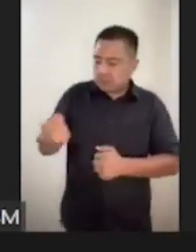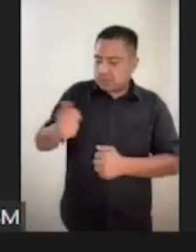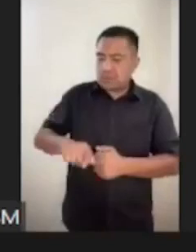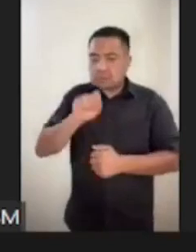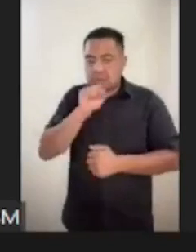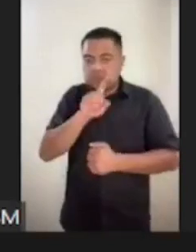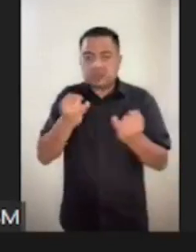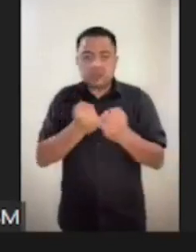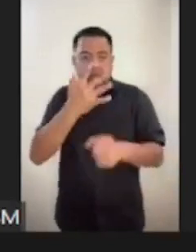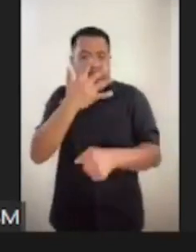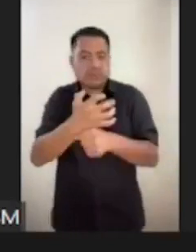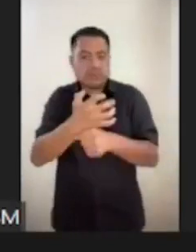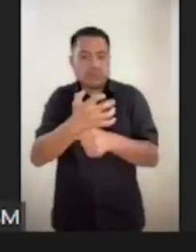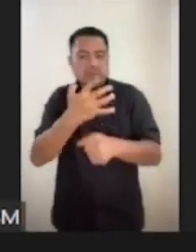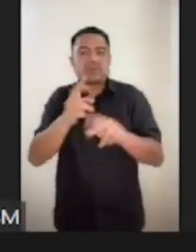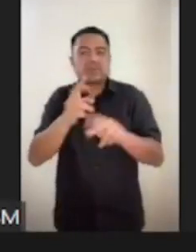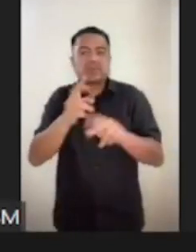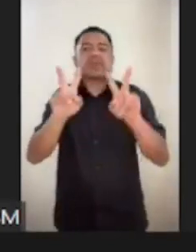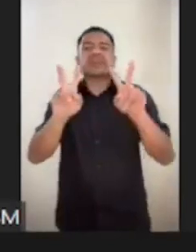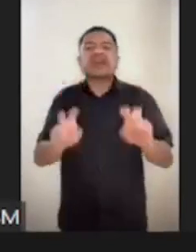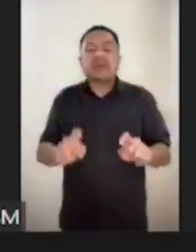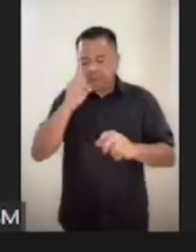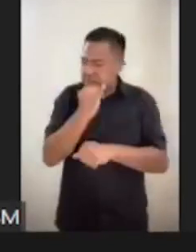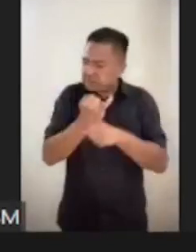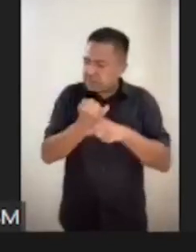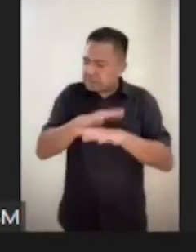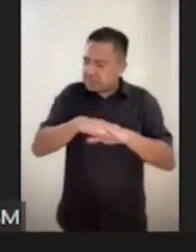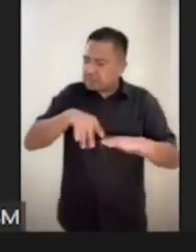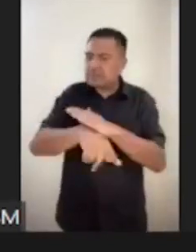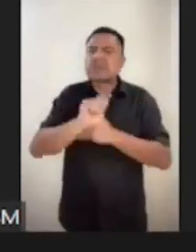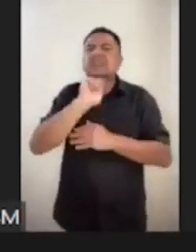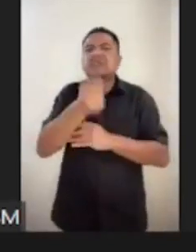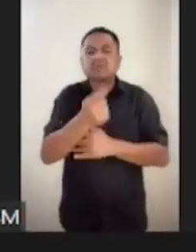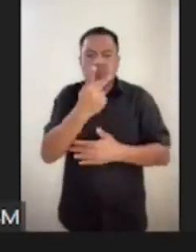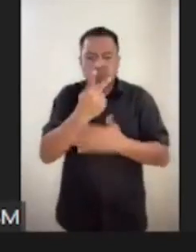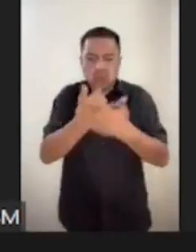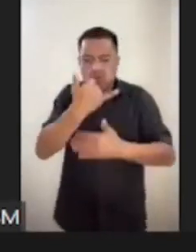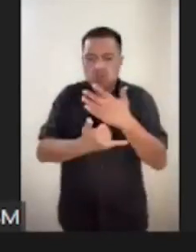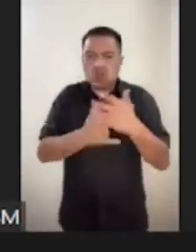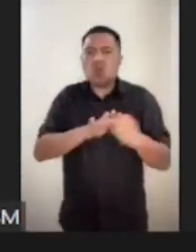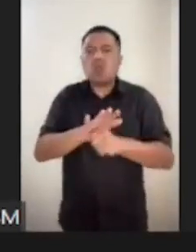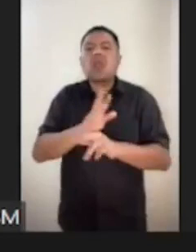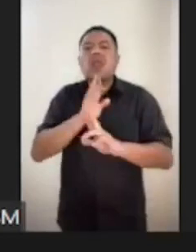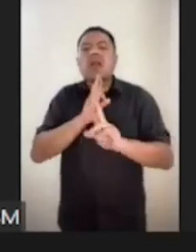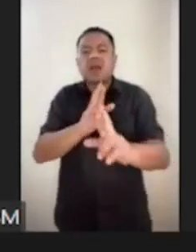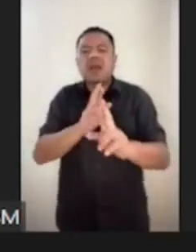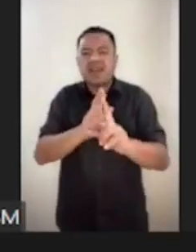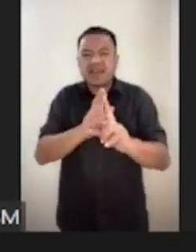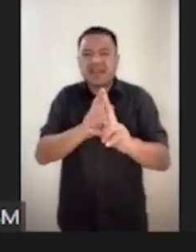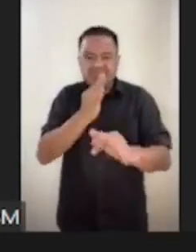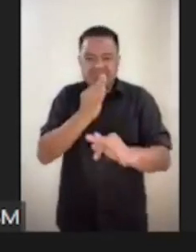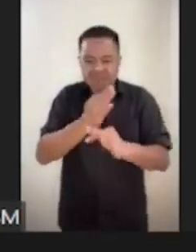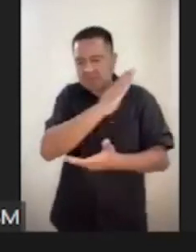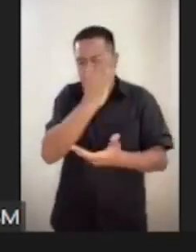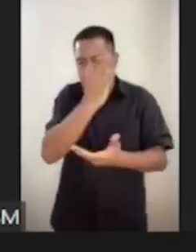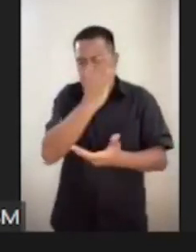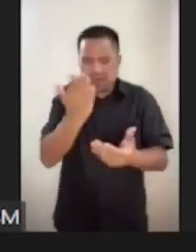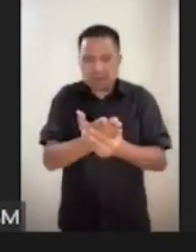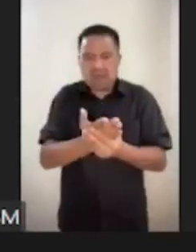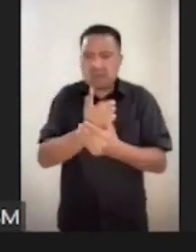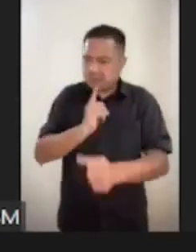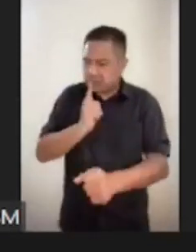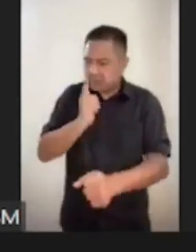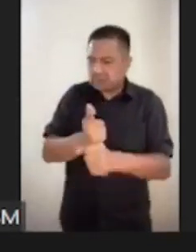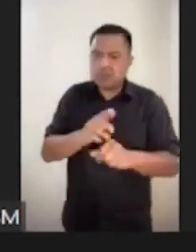El quinto asunto listado para analizar y resolver se trata de un proyecto de resolución relativo al expediente identificado con